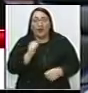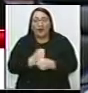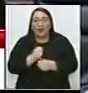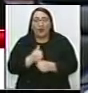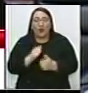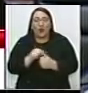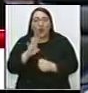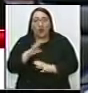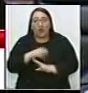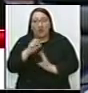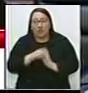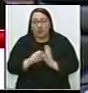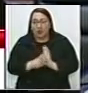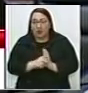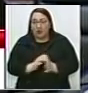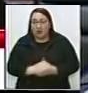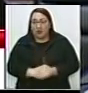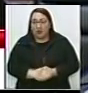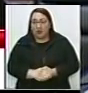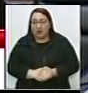a cuatro proyectos de ley.